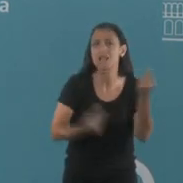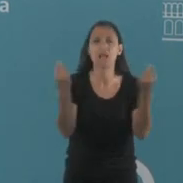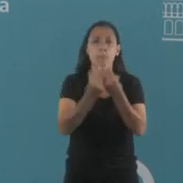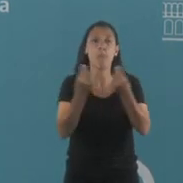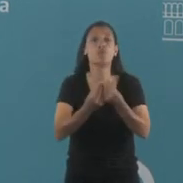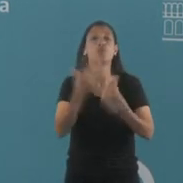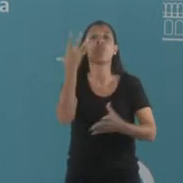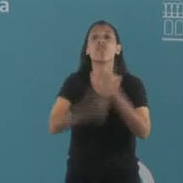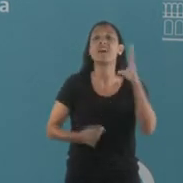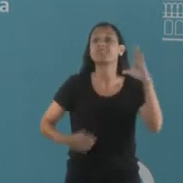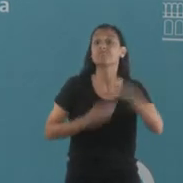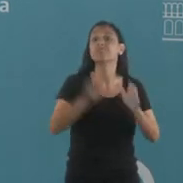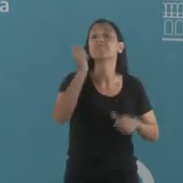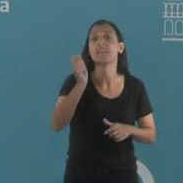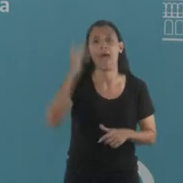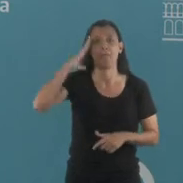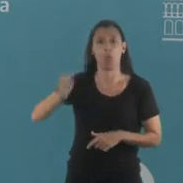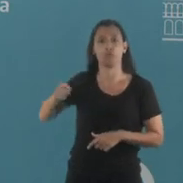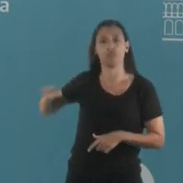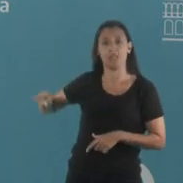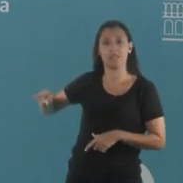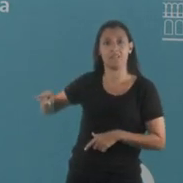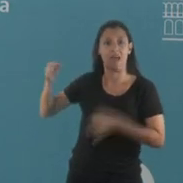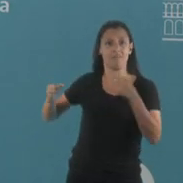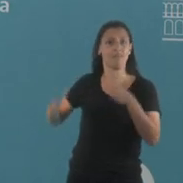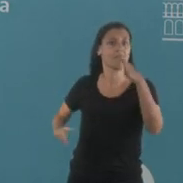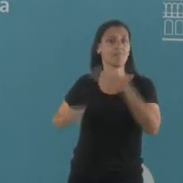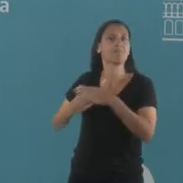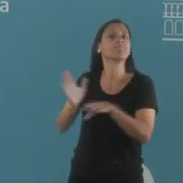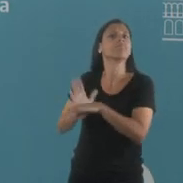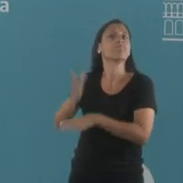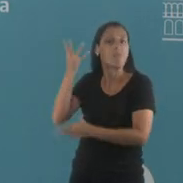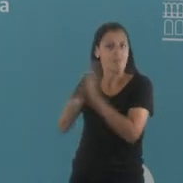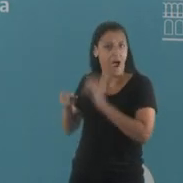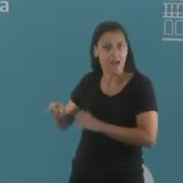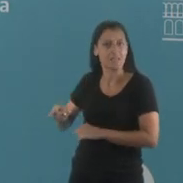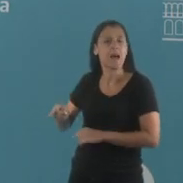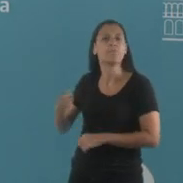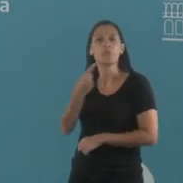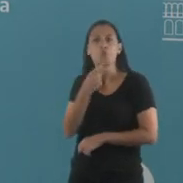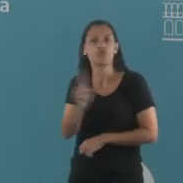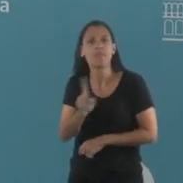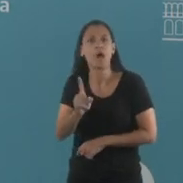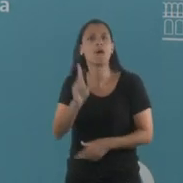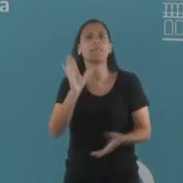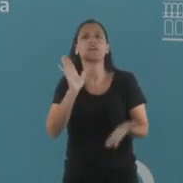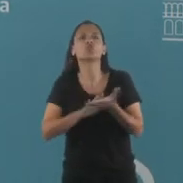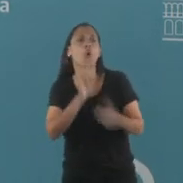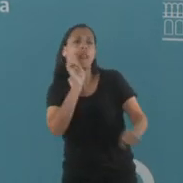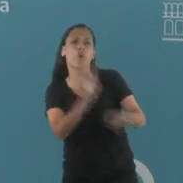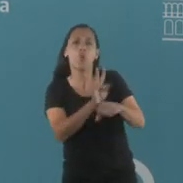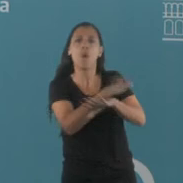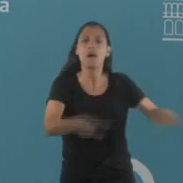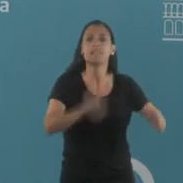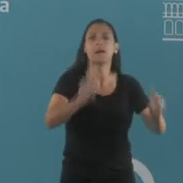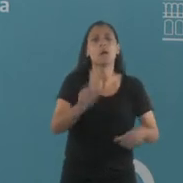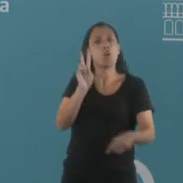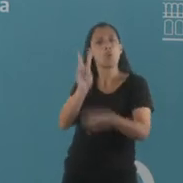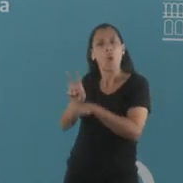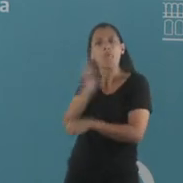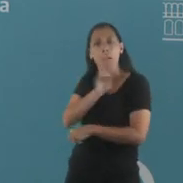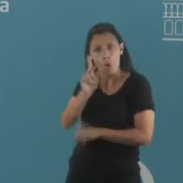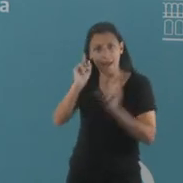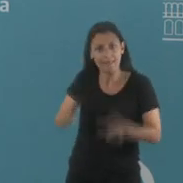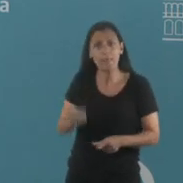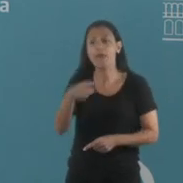la justicia, ¿no? Que es uno de los mecanismos que suele fallar tanto en la protección de las infancias como en la protección de las mujeres. Todas las campañas que podamos hacer con respecto